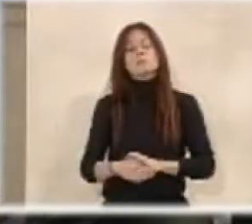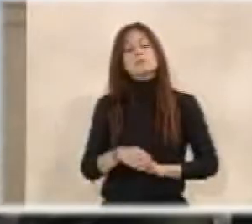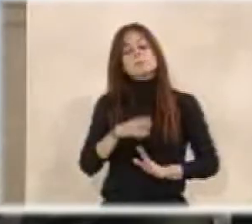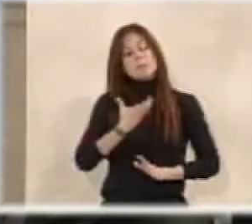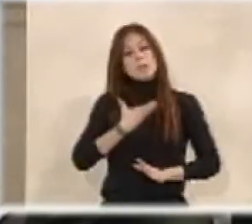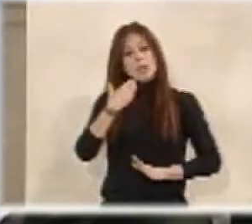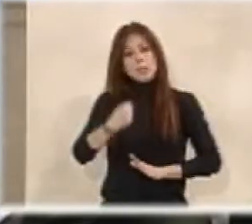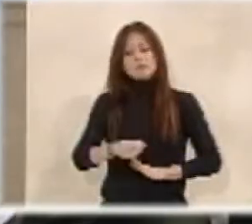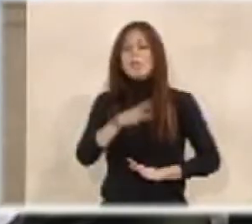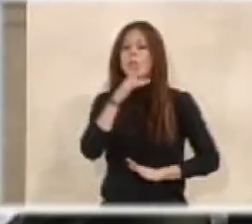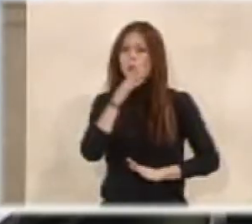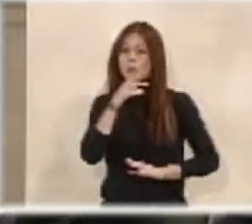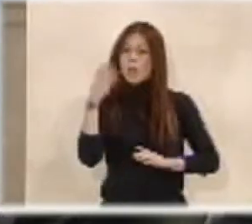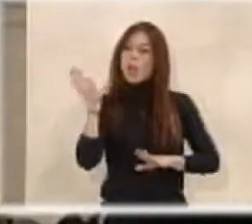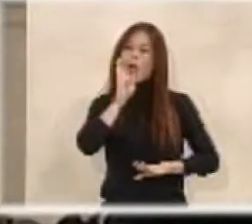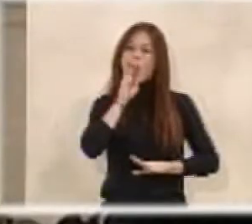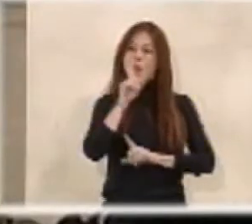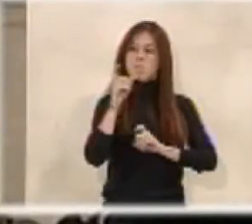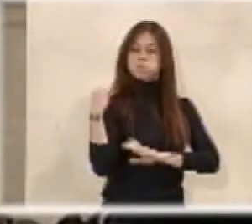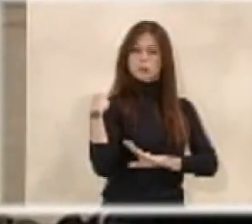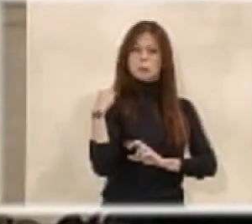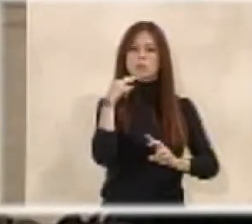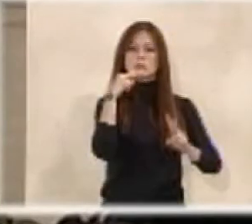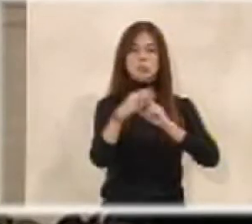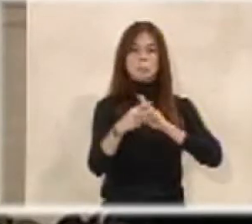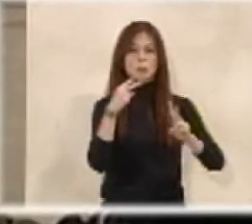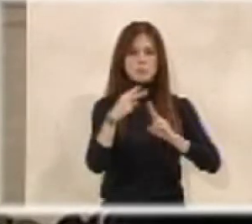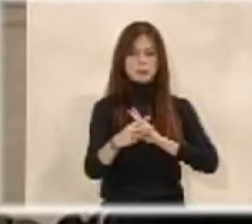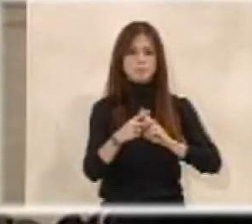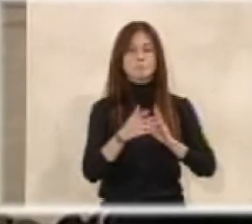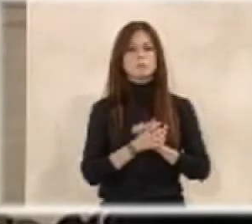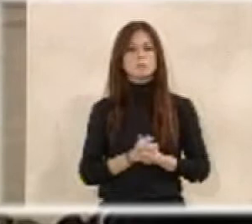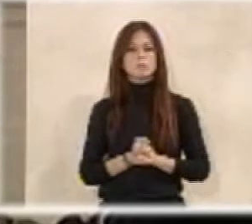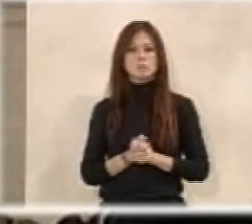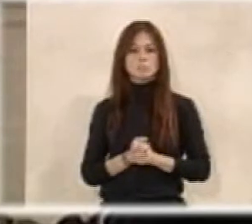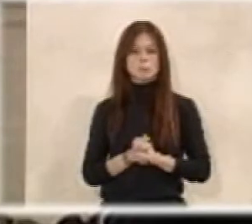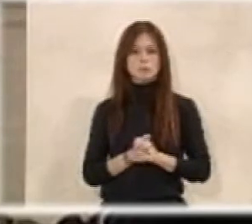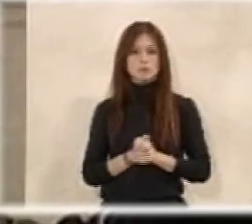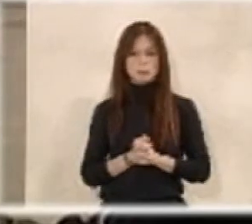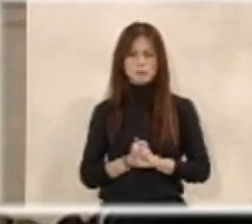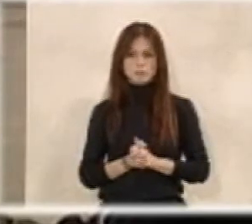Pasamos a contestar las preguntas formuladas en audiencia pública.